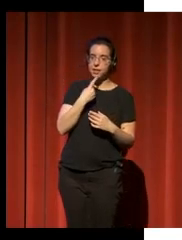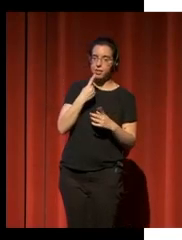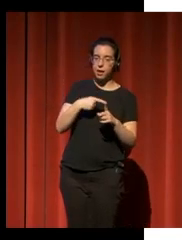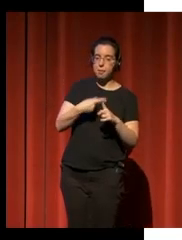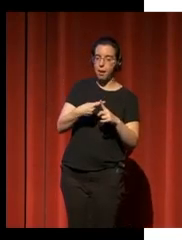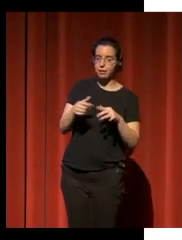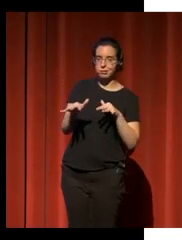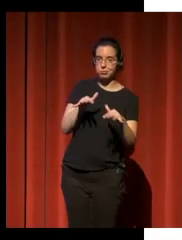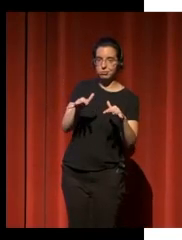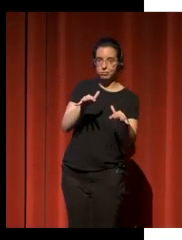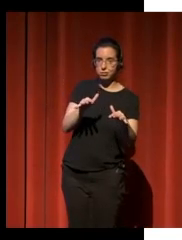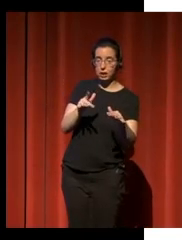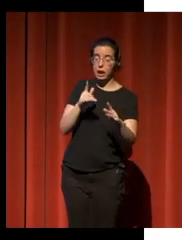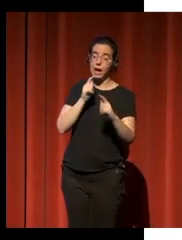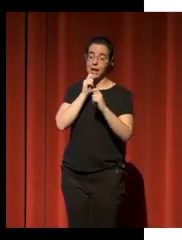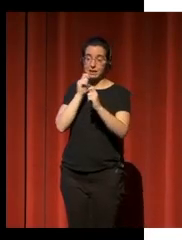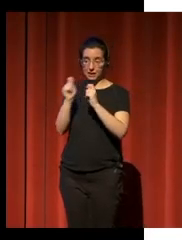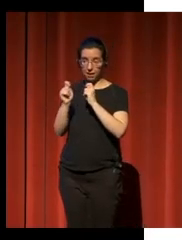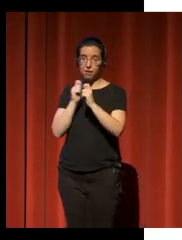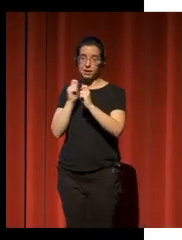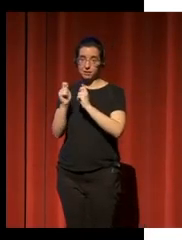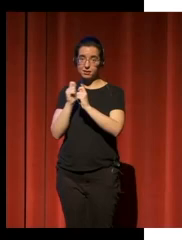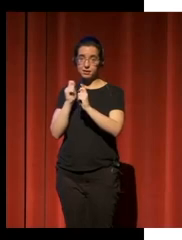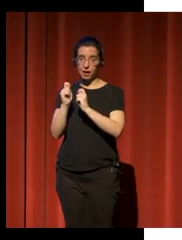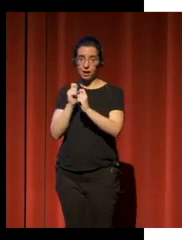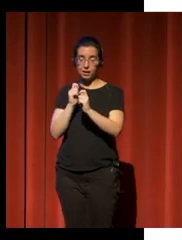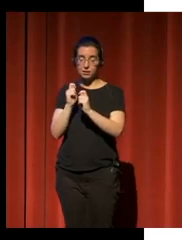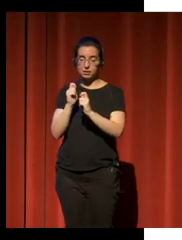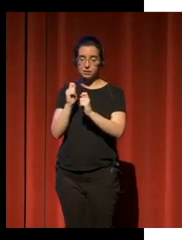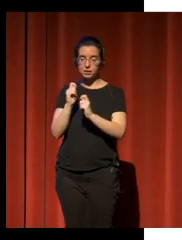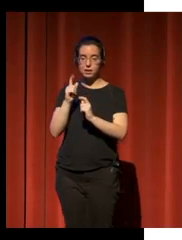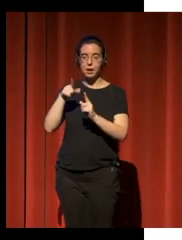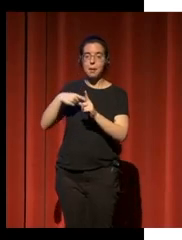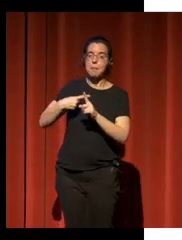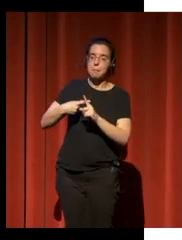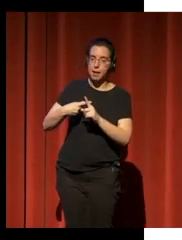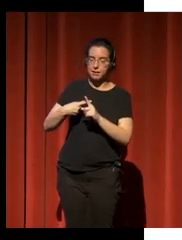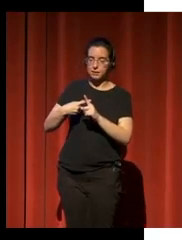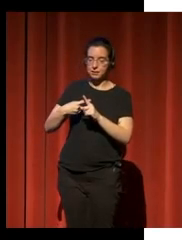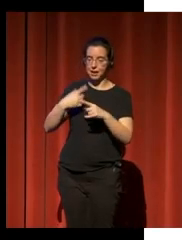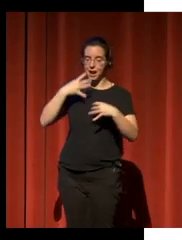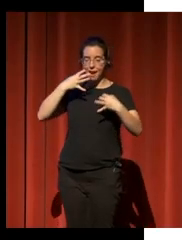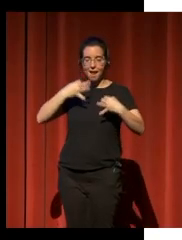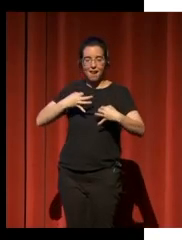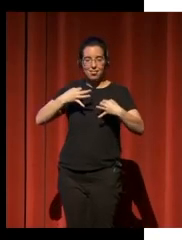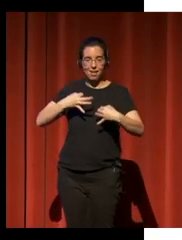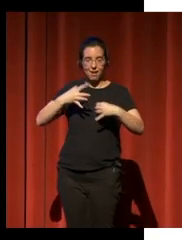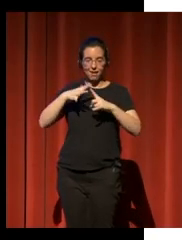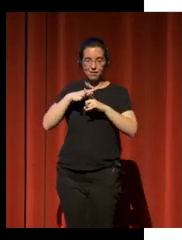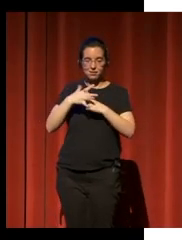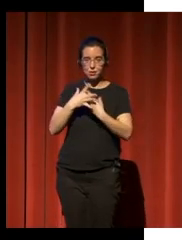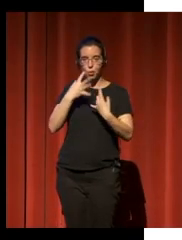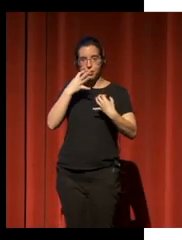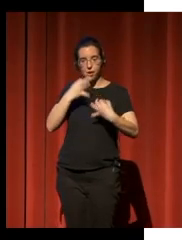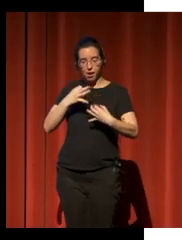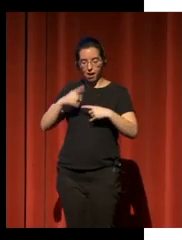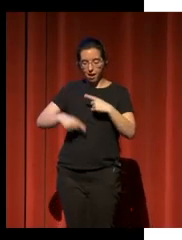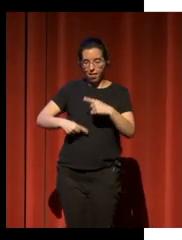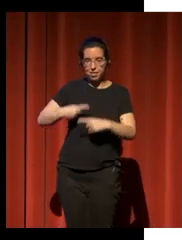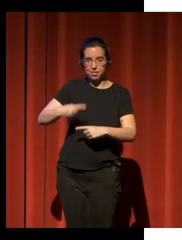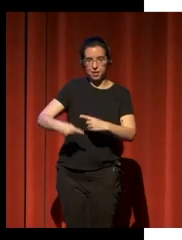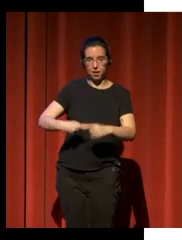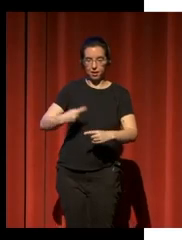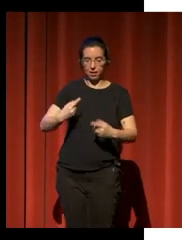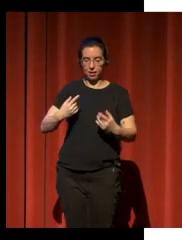entrevistas y en espacios más o menos pautados sino que en la realidad eh También hacemos